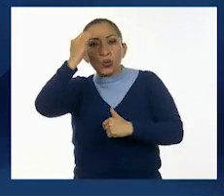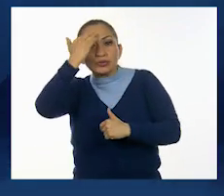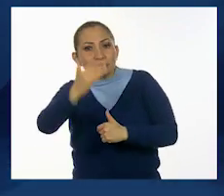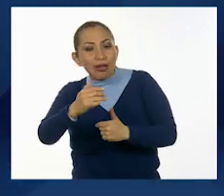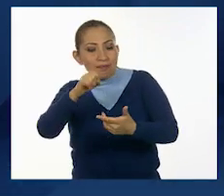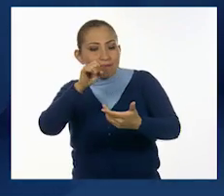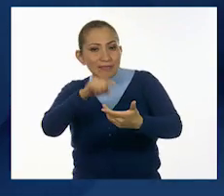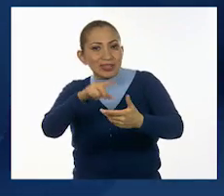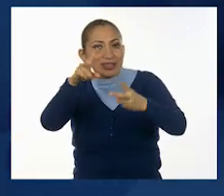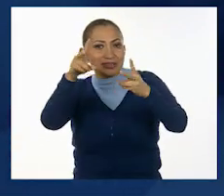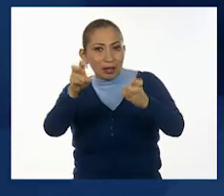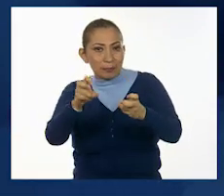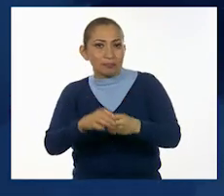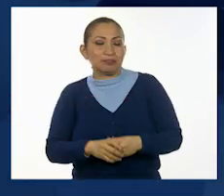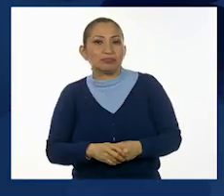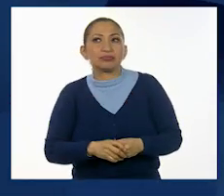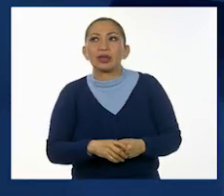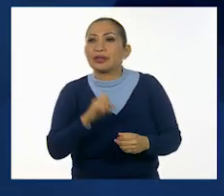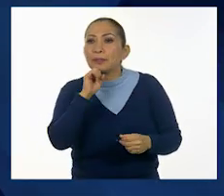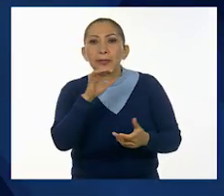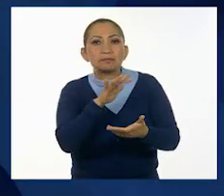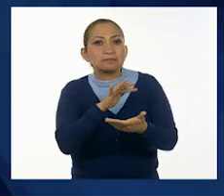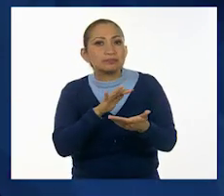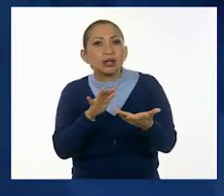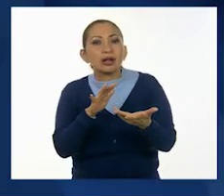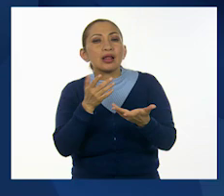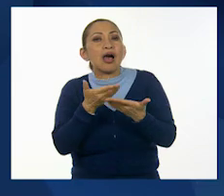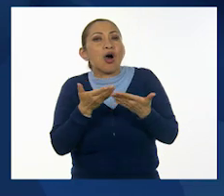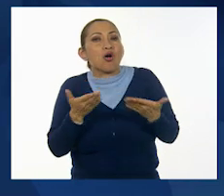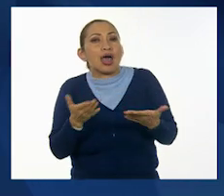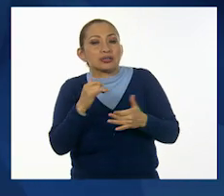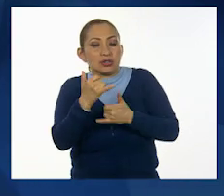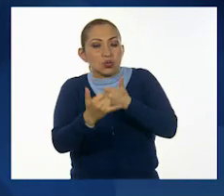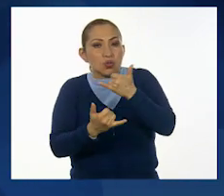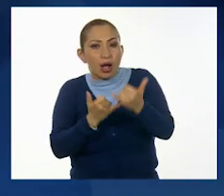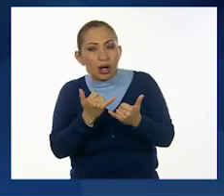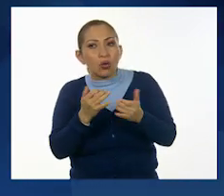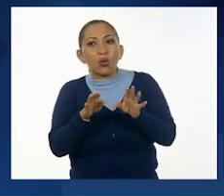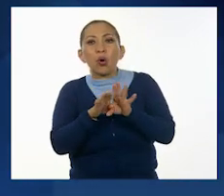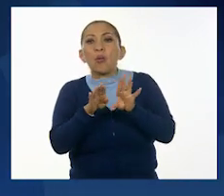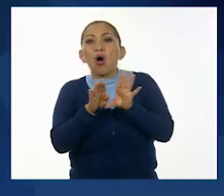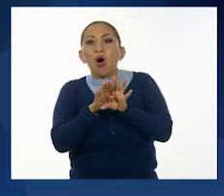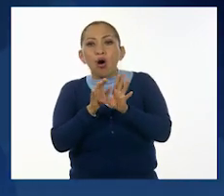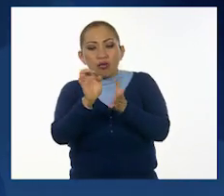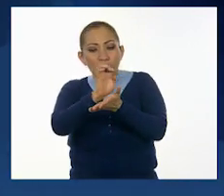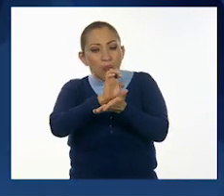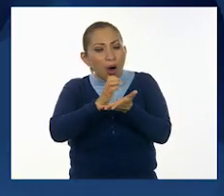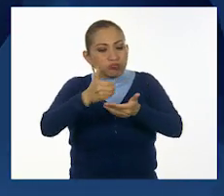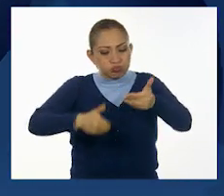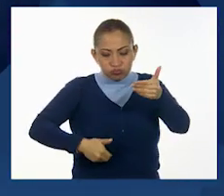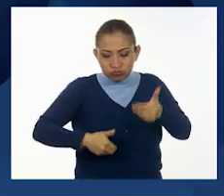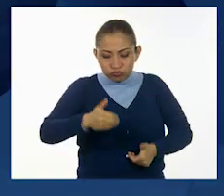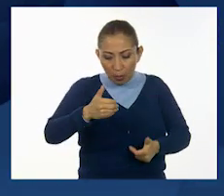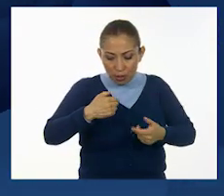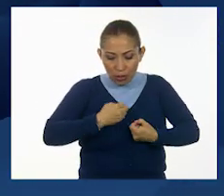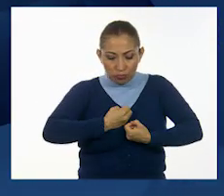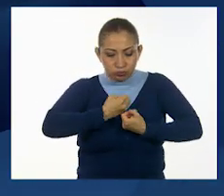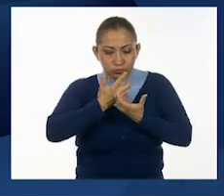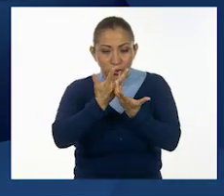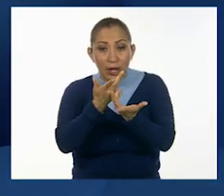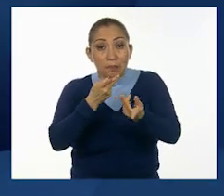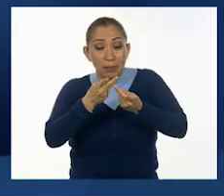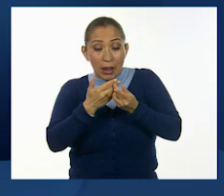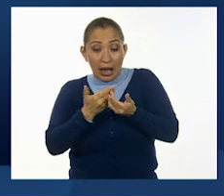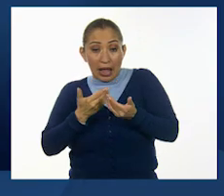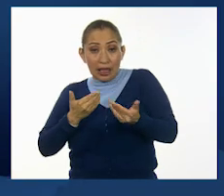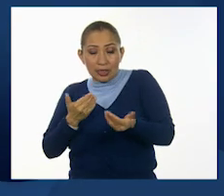conoces. En ese sentido, también leer se convierte en un juego, en una escenificación, y es necesario